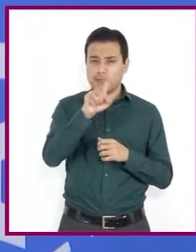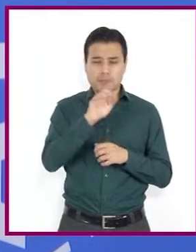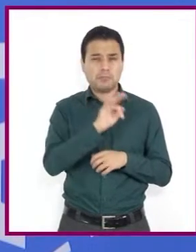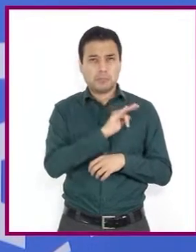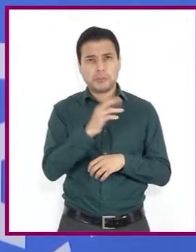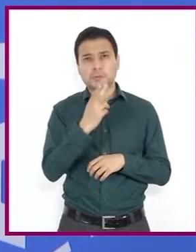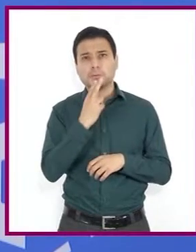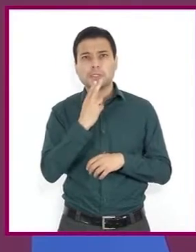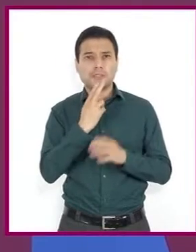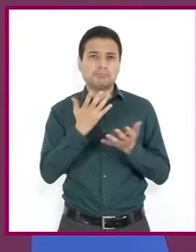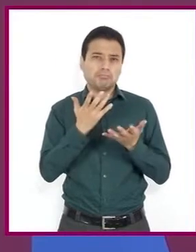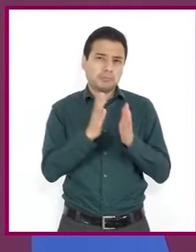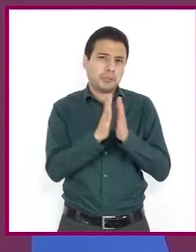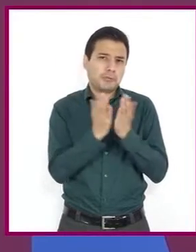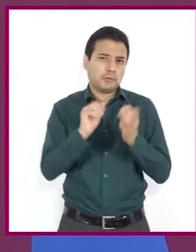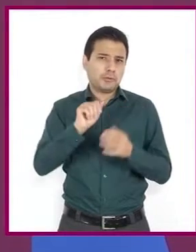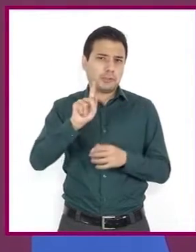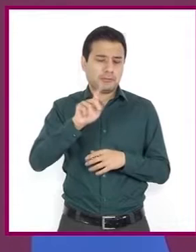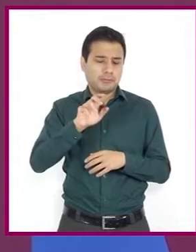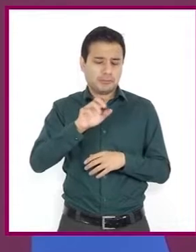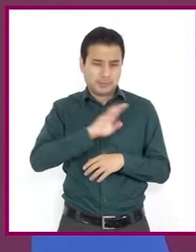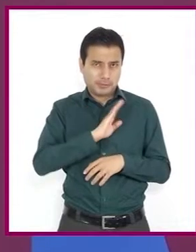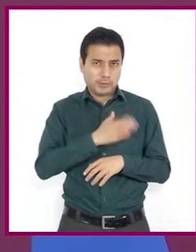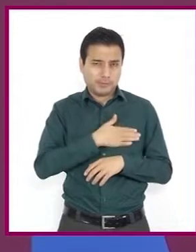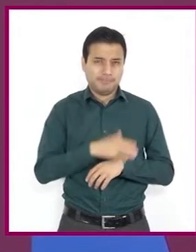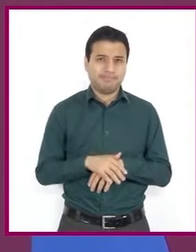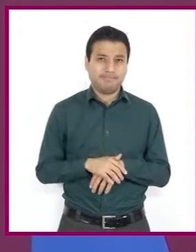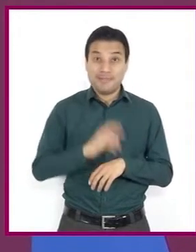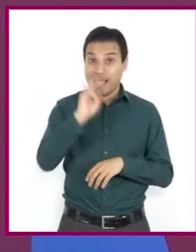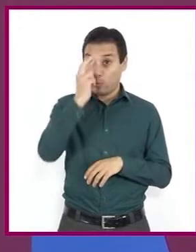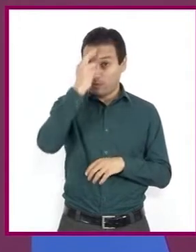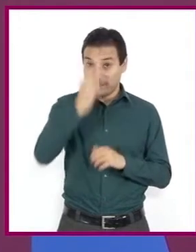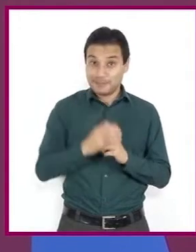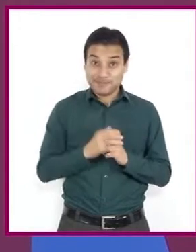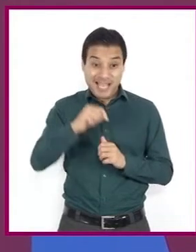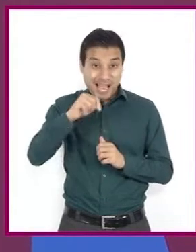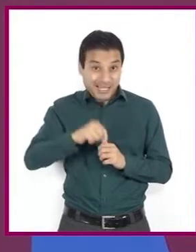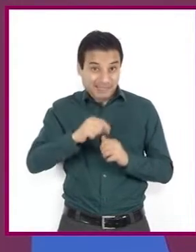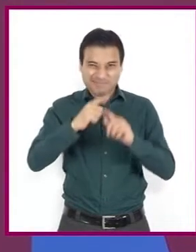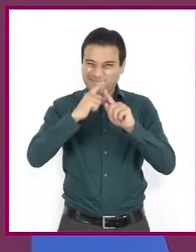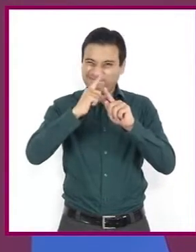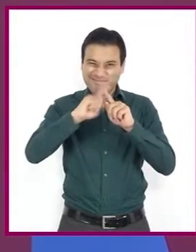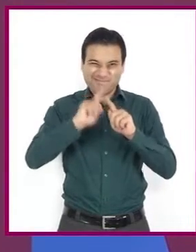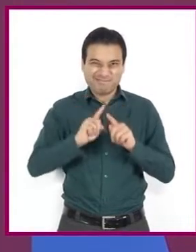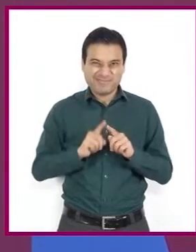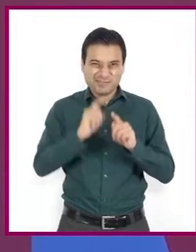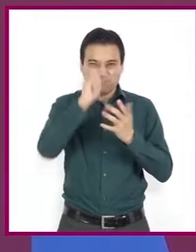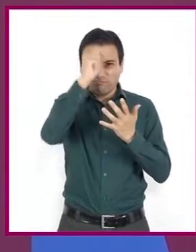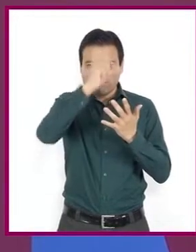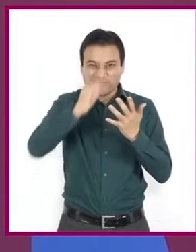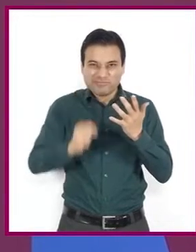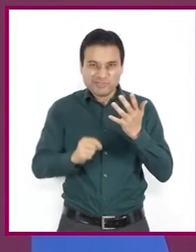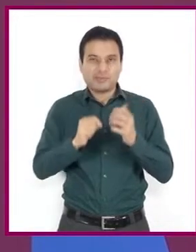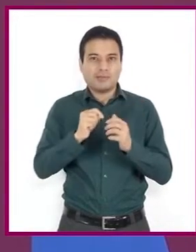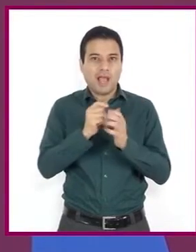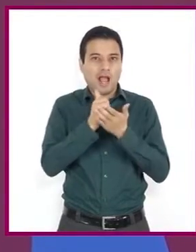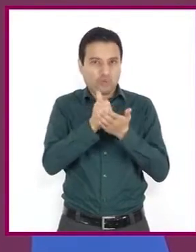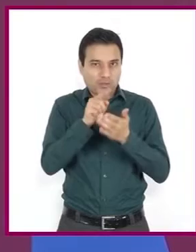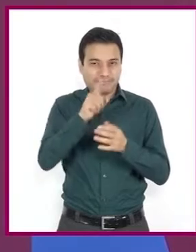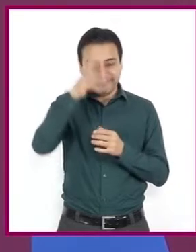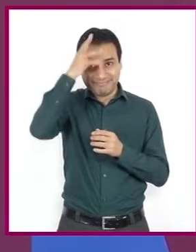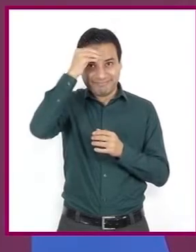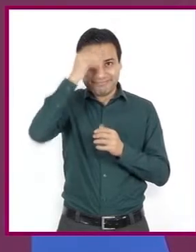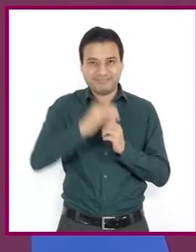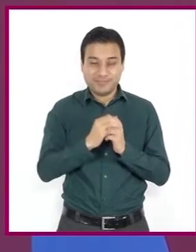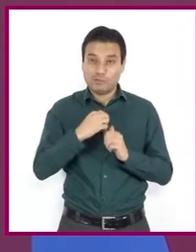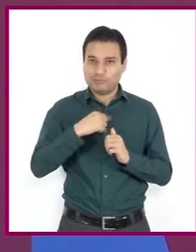ayudarles tener a la mano su libro de texto. Recuerden que todo lo que vean es para reforzar su conocimiento, así que les